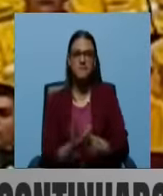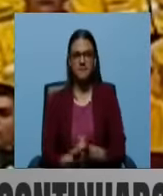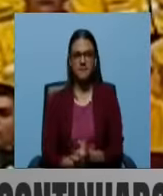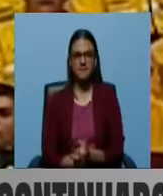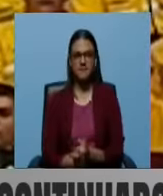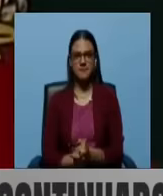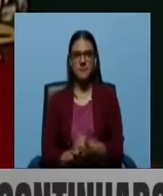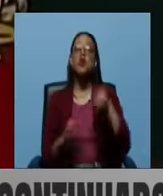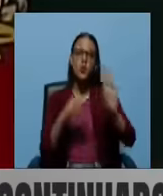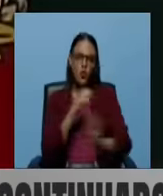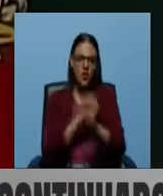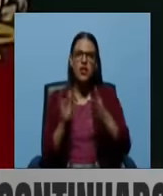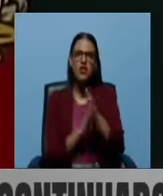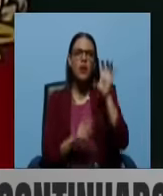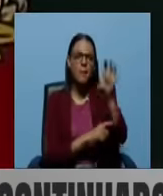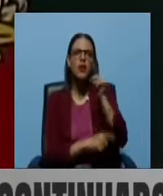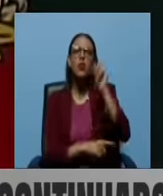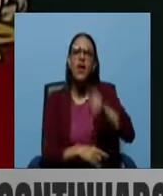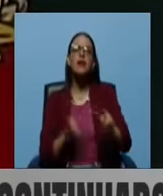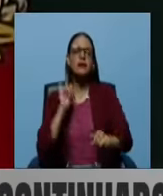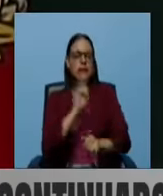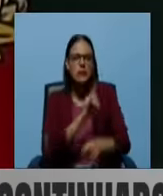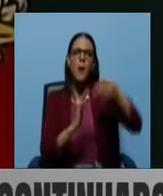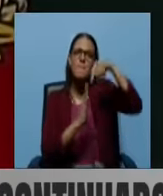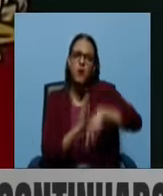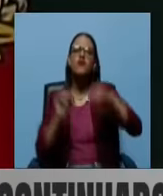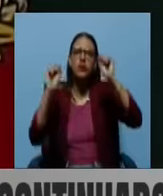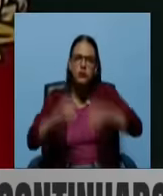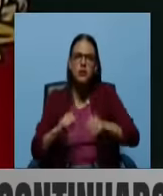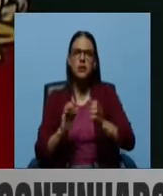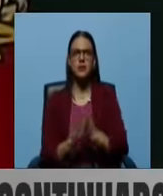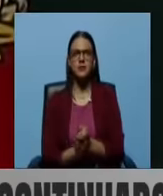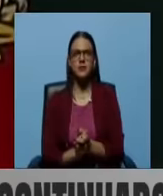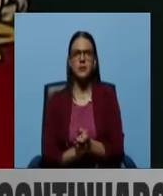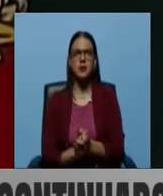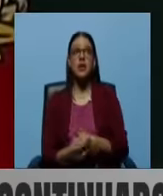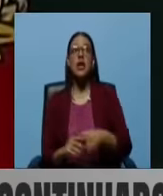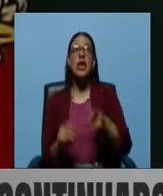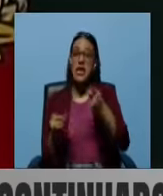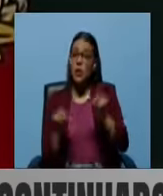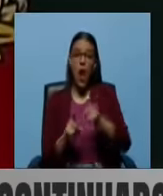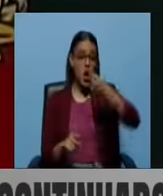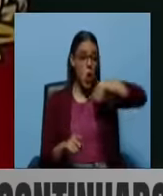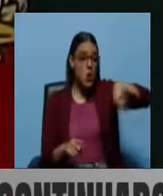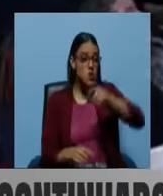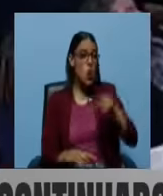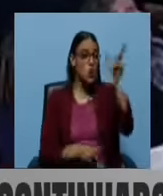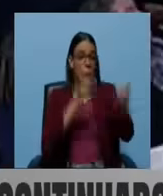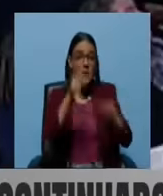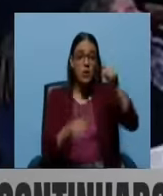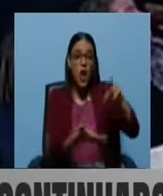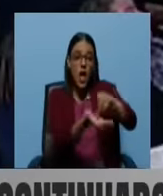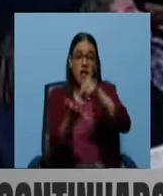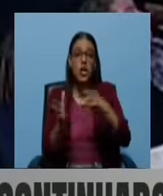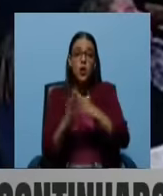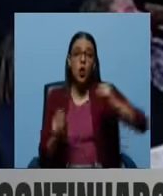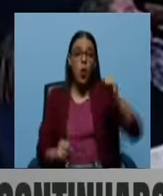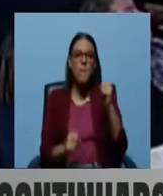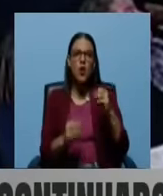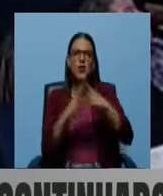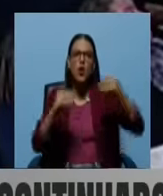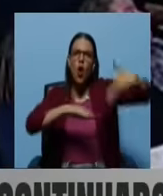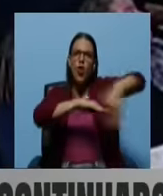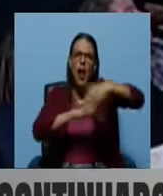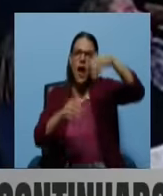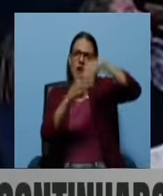Para defender nuestra patria hay que amarla. Y nos toca a nosotros, le toca a los funcionarios policiales que están en todas las calles